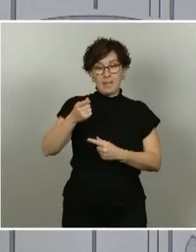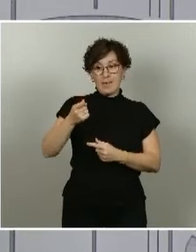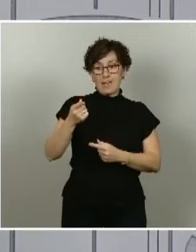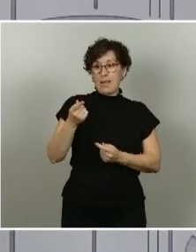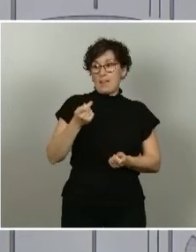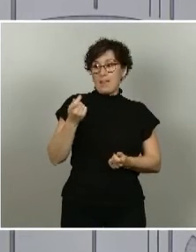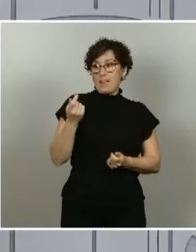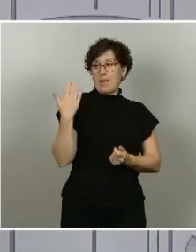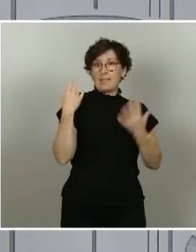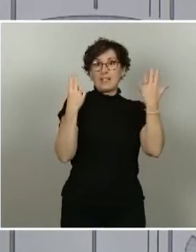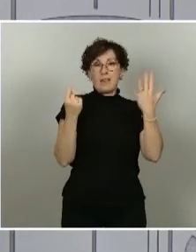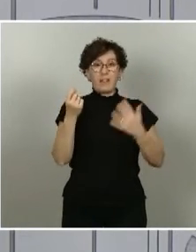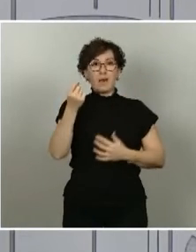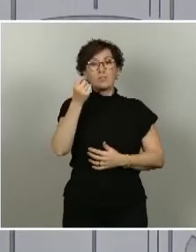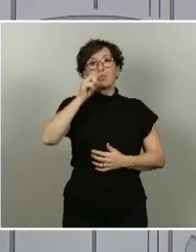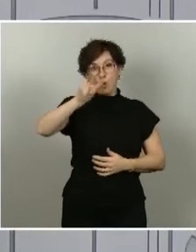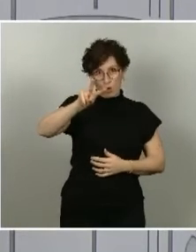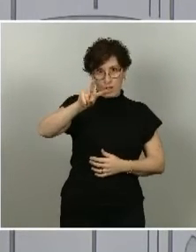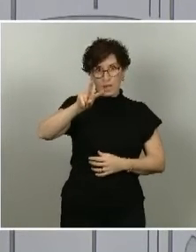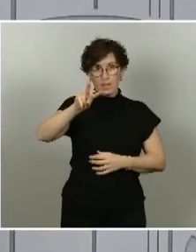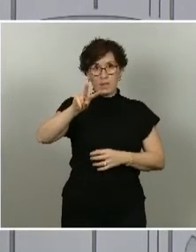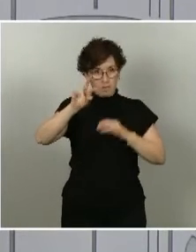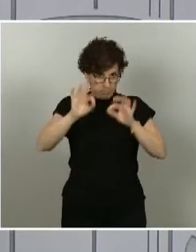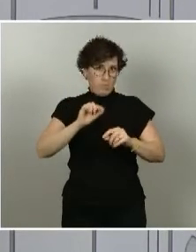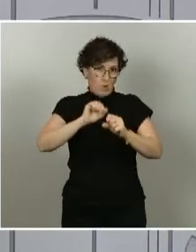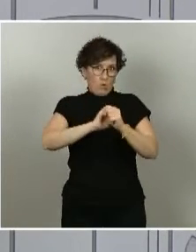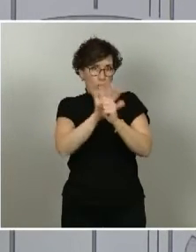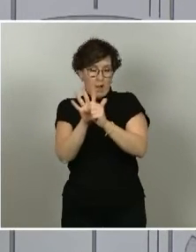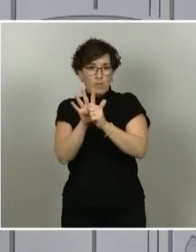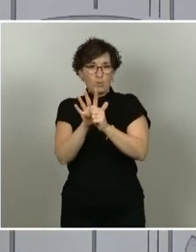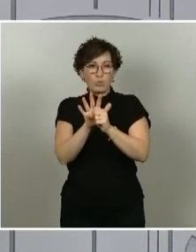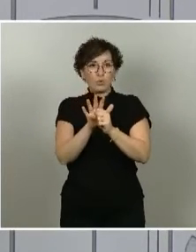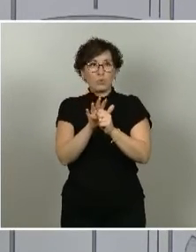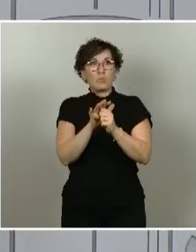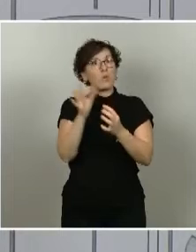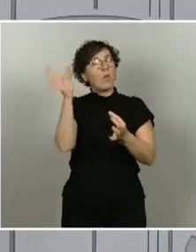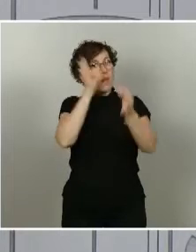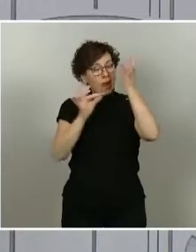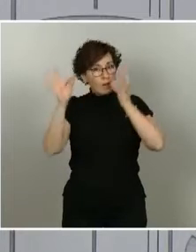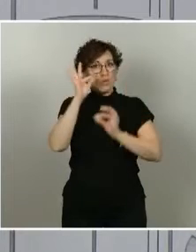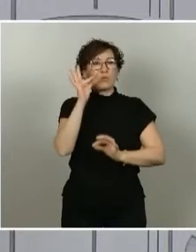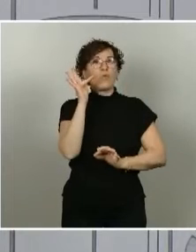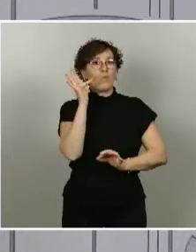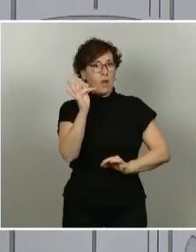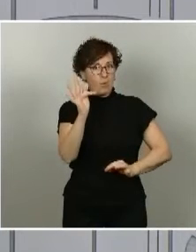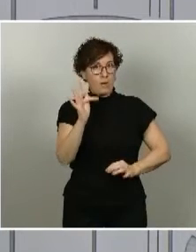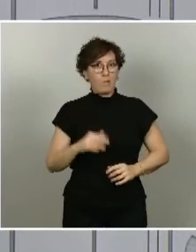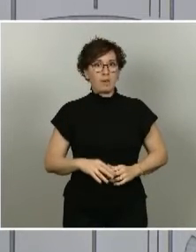por coronavirus obviamente son datos muy favorables y ayer